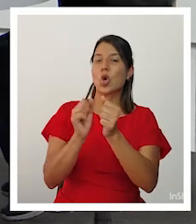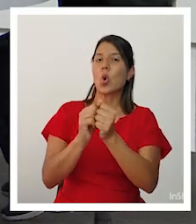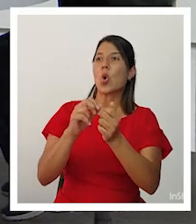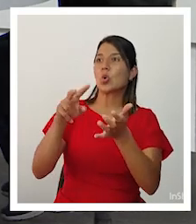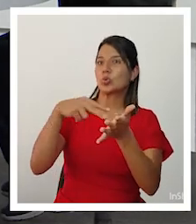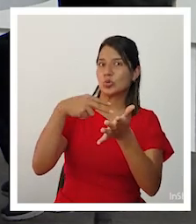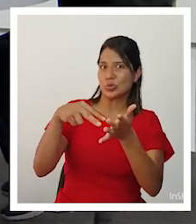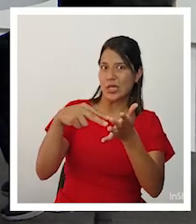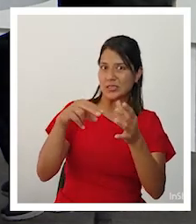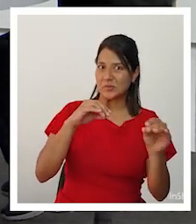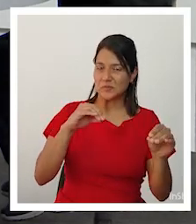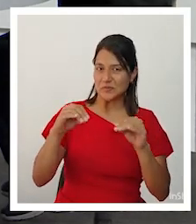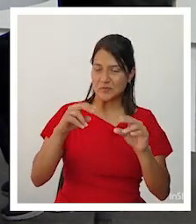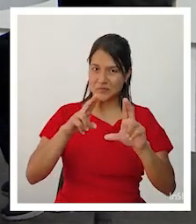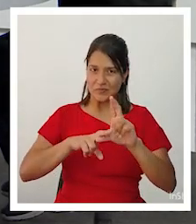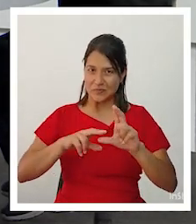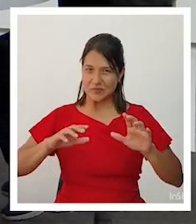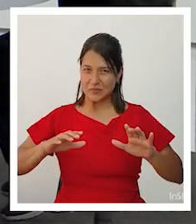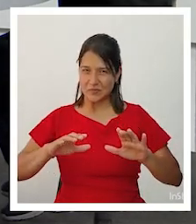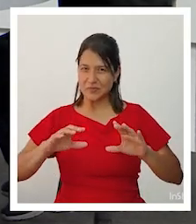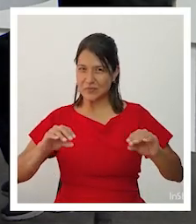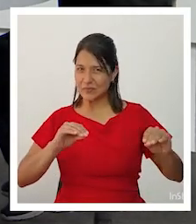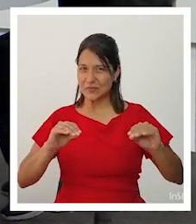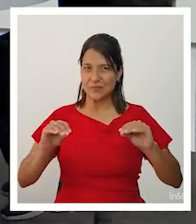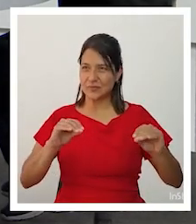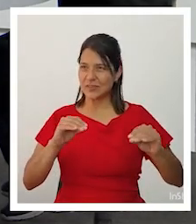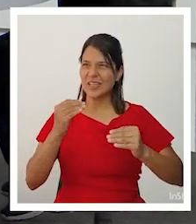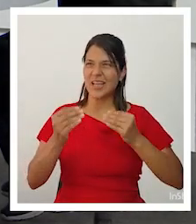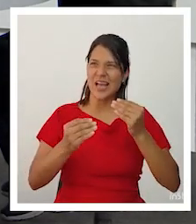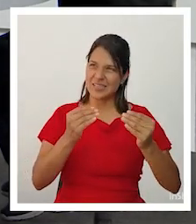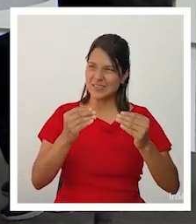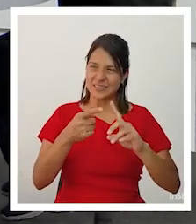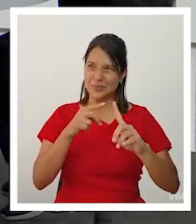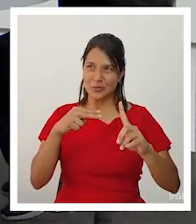nivel de espectáculo cultural,